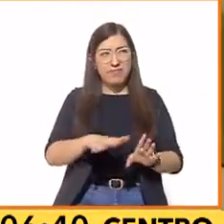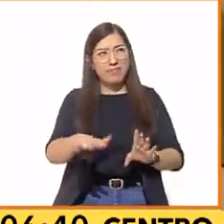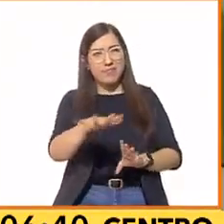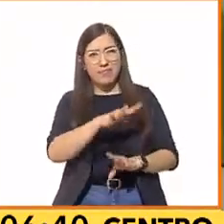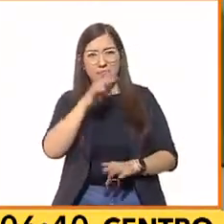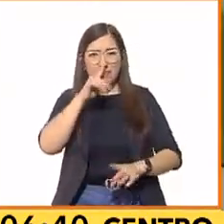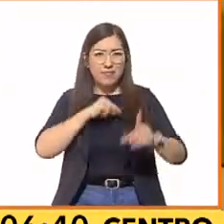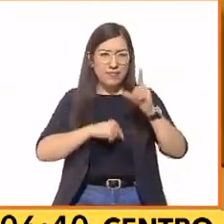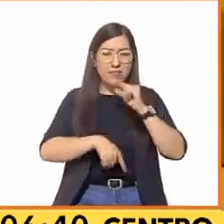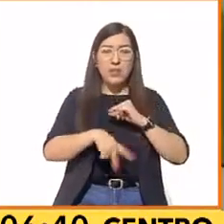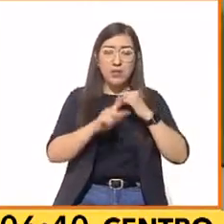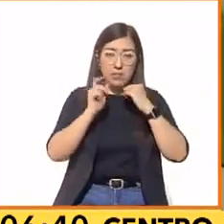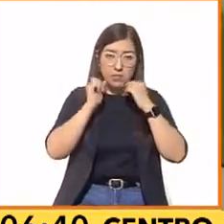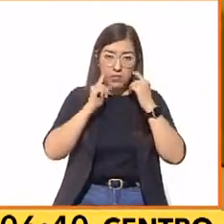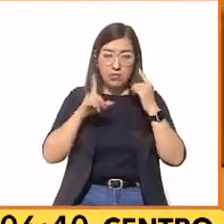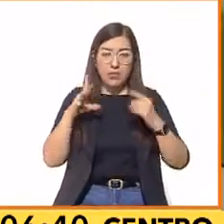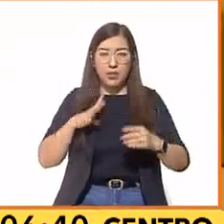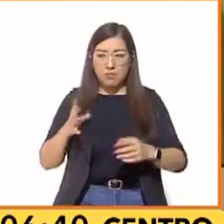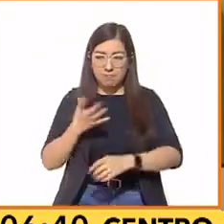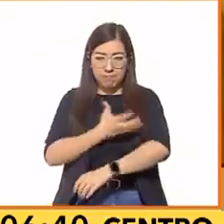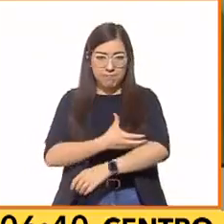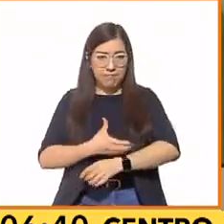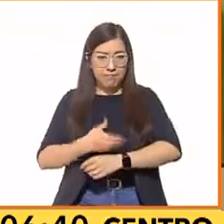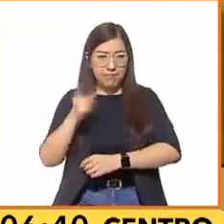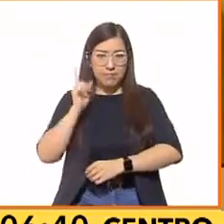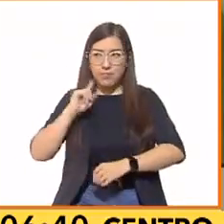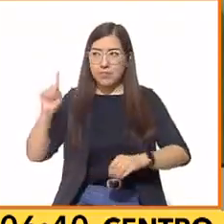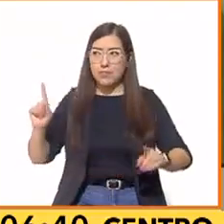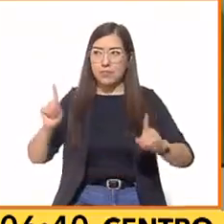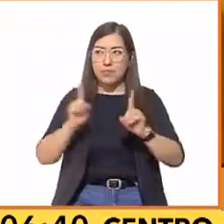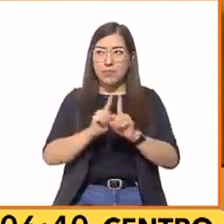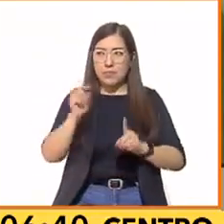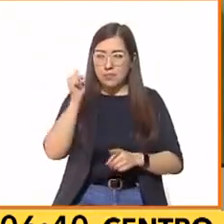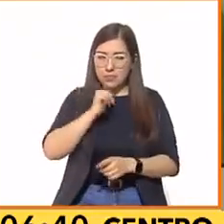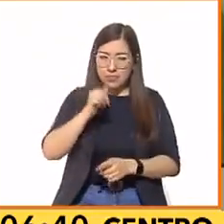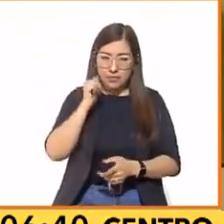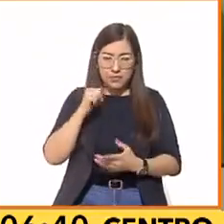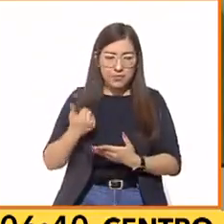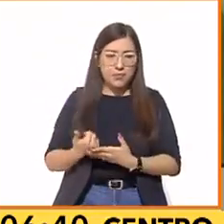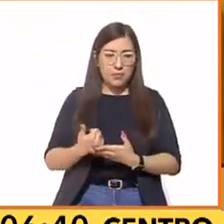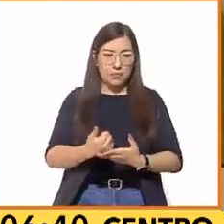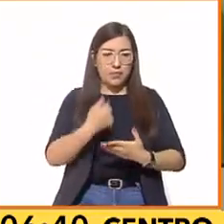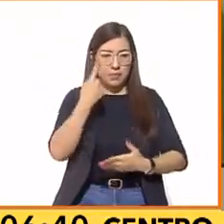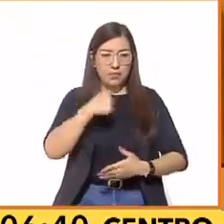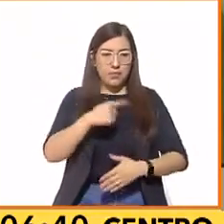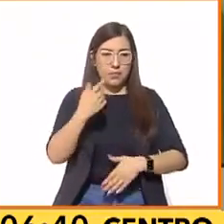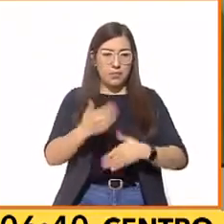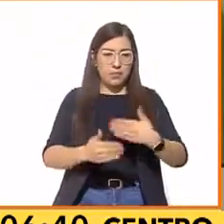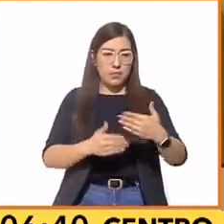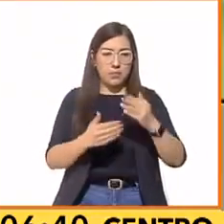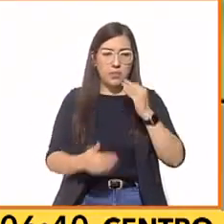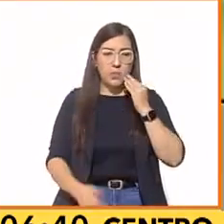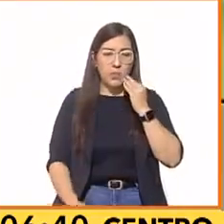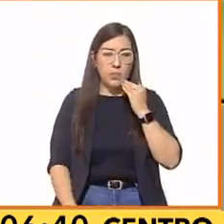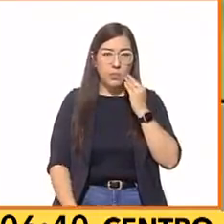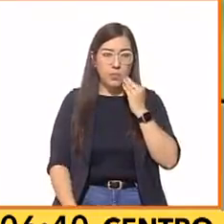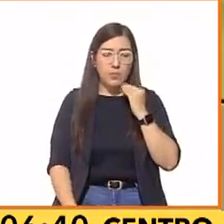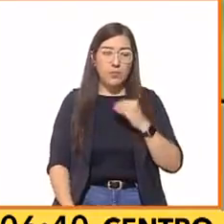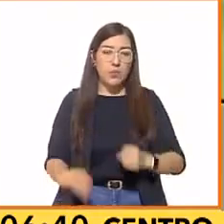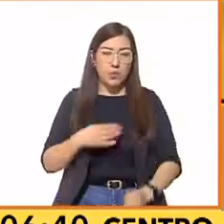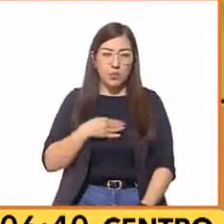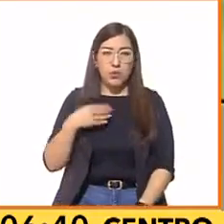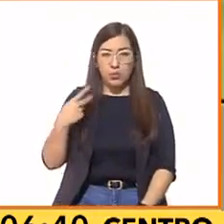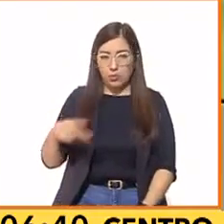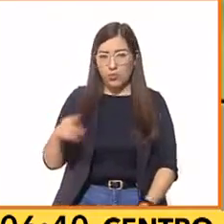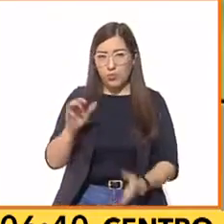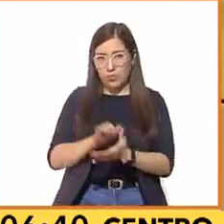también tuvo a una gran persona, una gran mujer que siempre le ayudó precisamente pues a seguir adelante. Bueno, Margarita Maza Parada es una